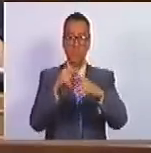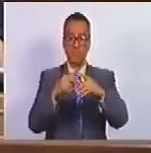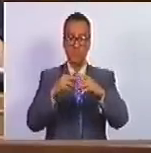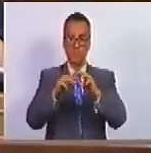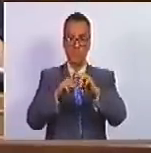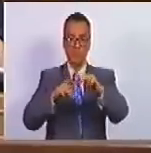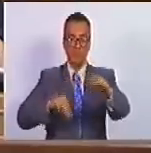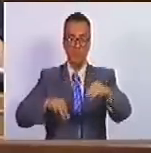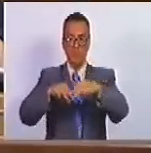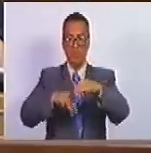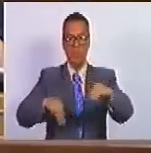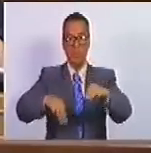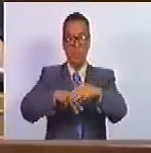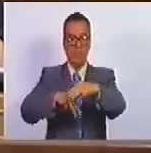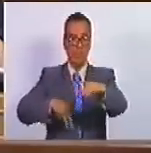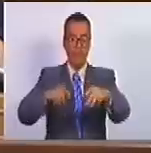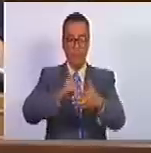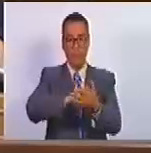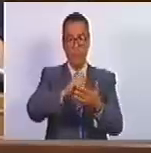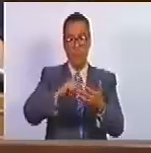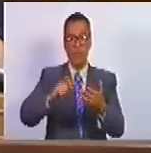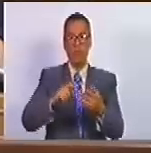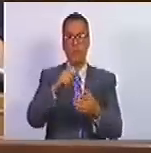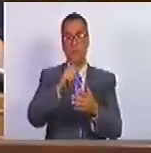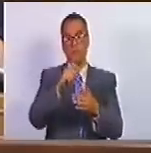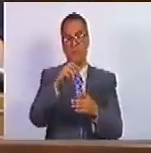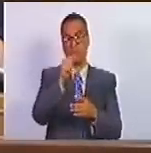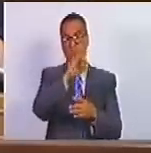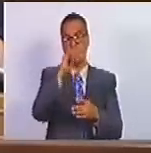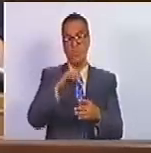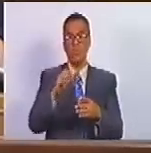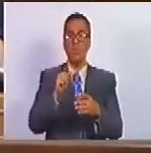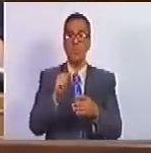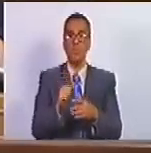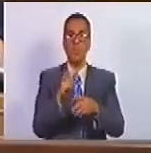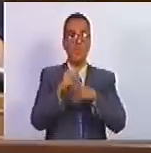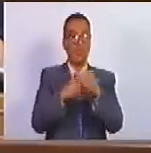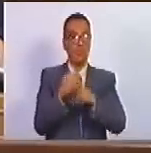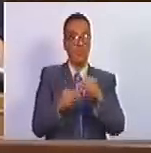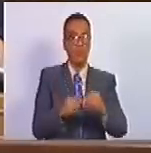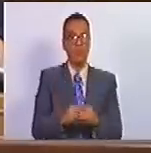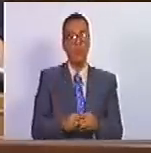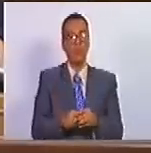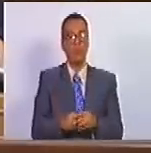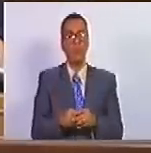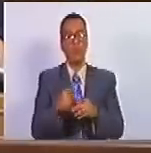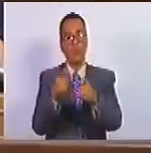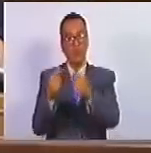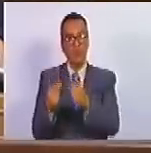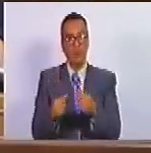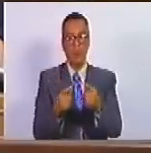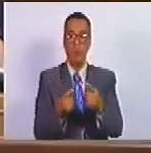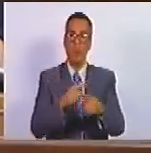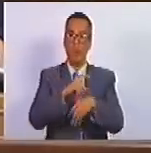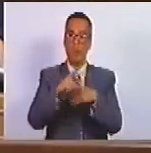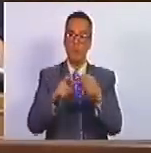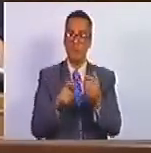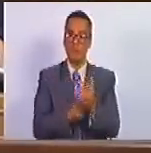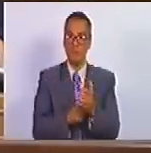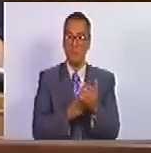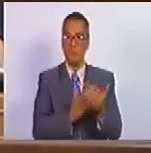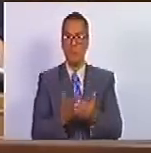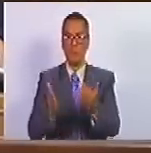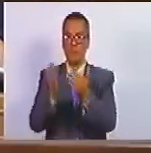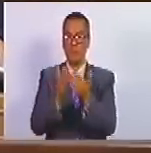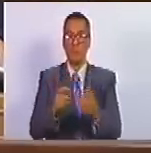que incidirá en el cálculo de la tasa, a partir del cual se cubren suficientemente los costos generados por el